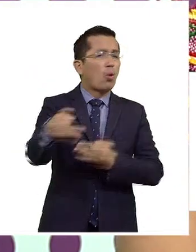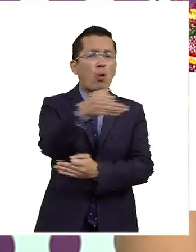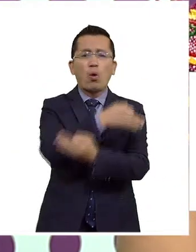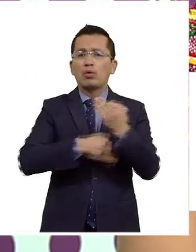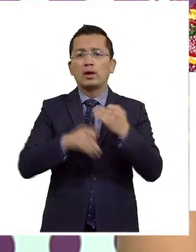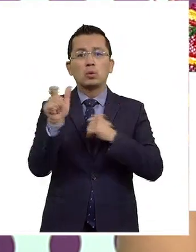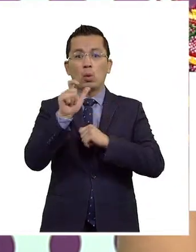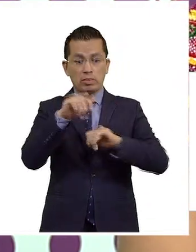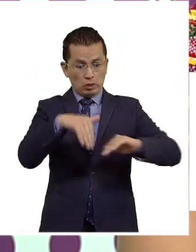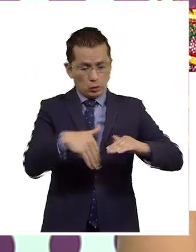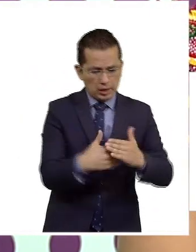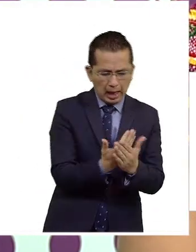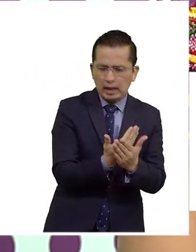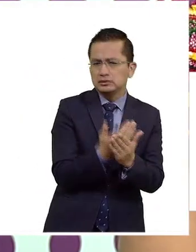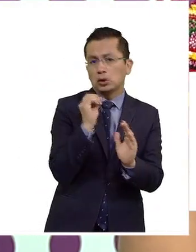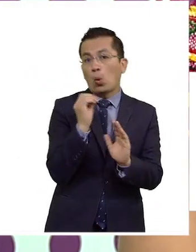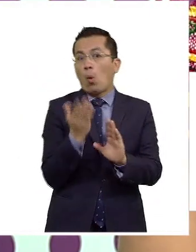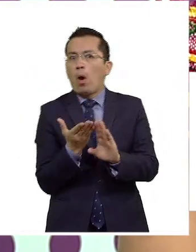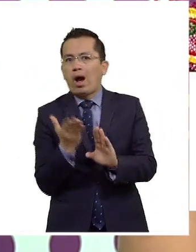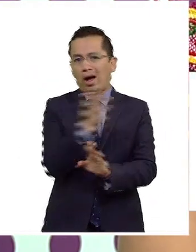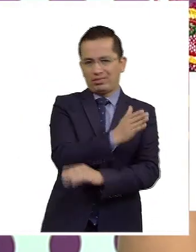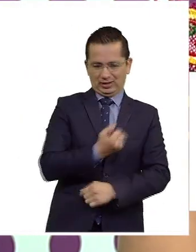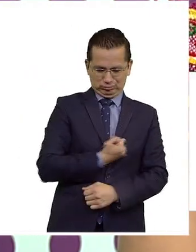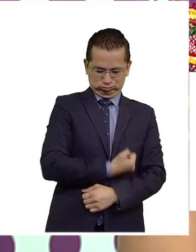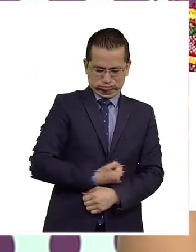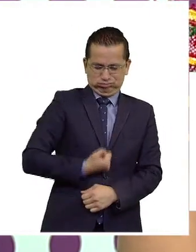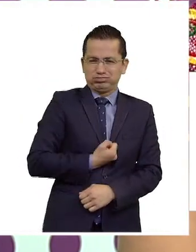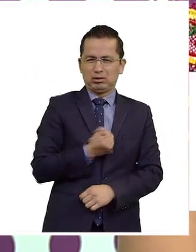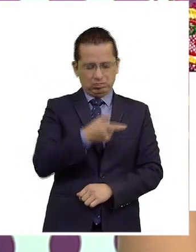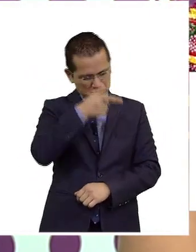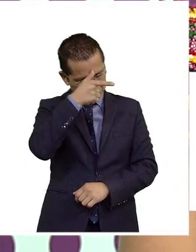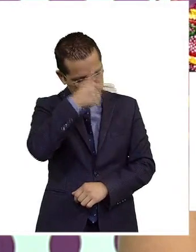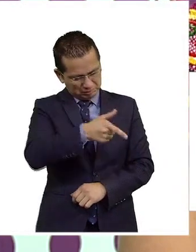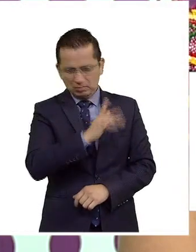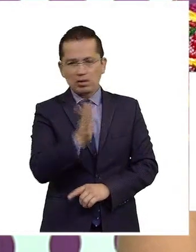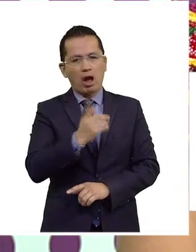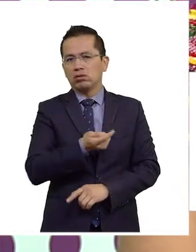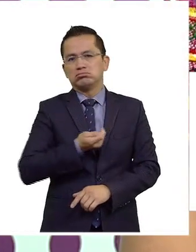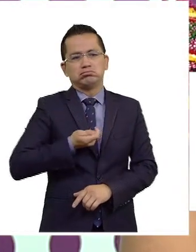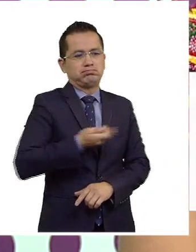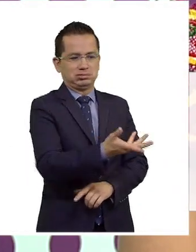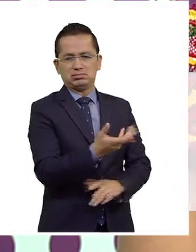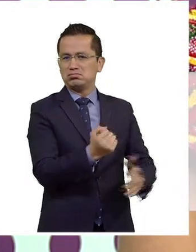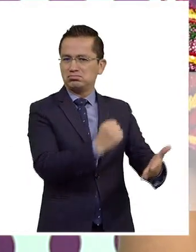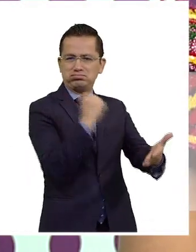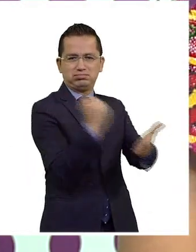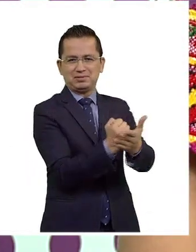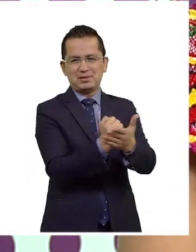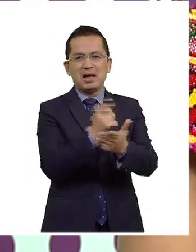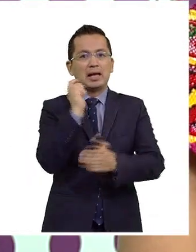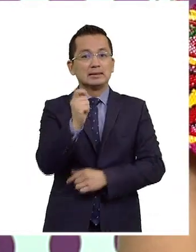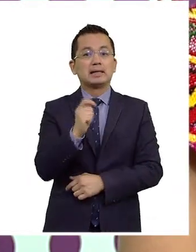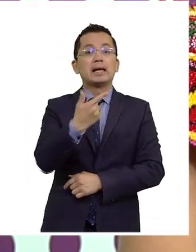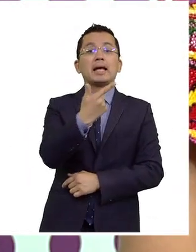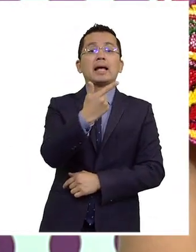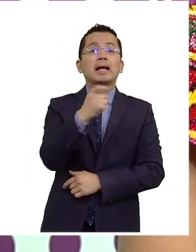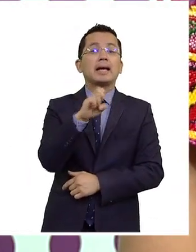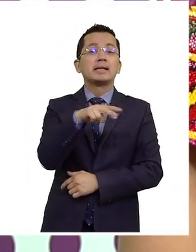desde el ultrasonido, más que se les asigna, se les impone o nos imponen un